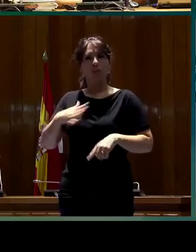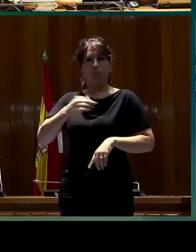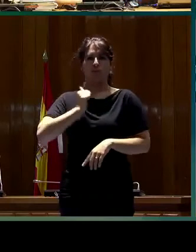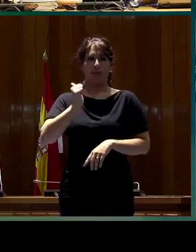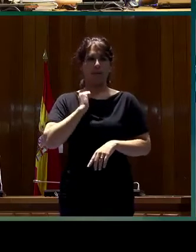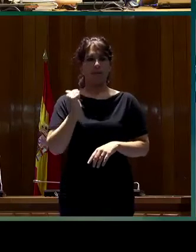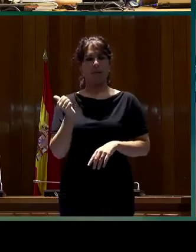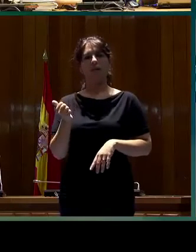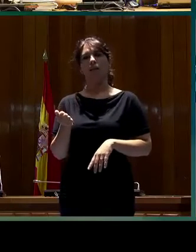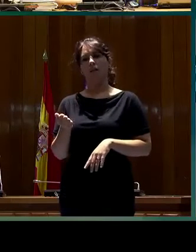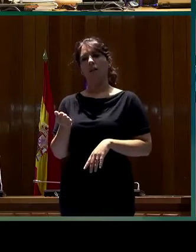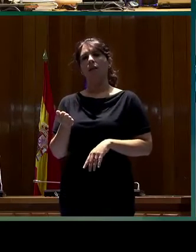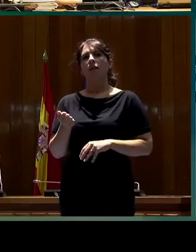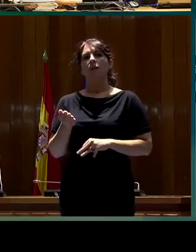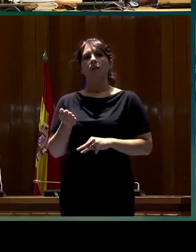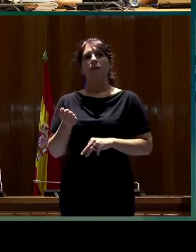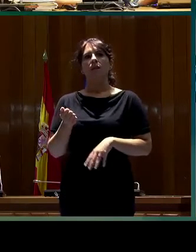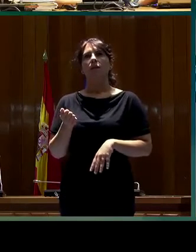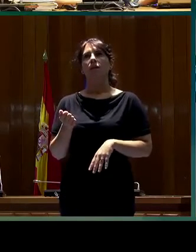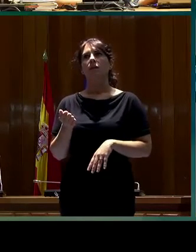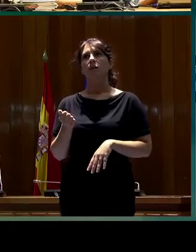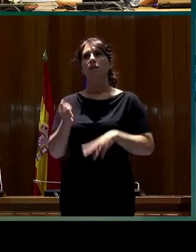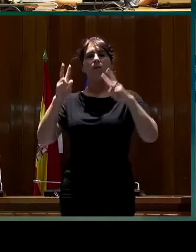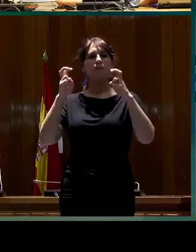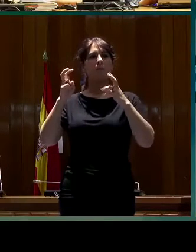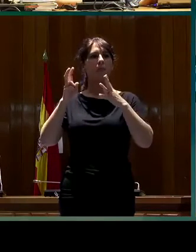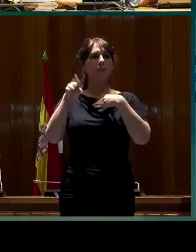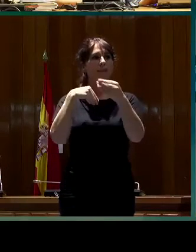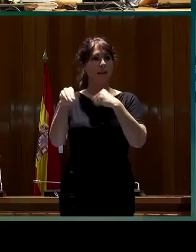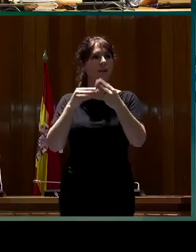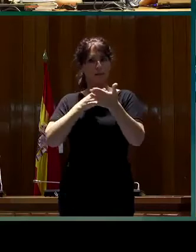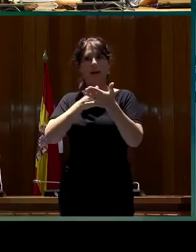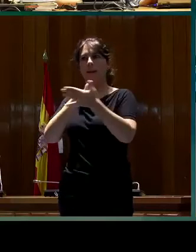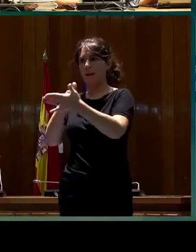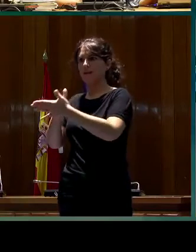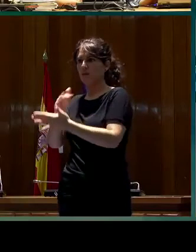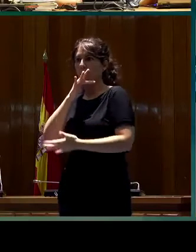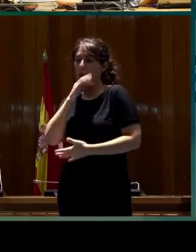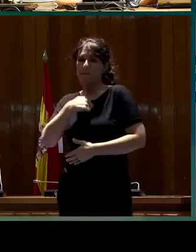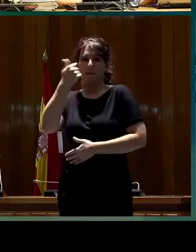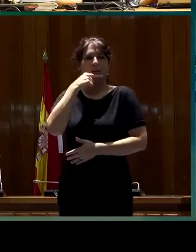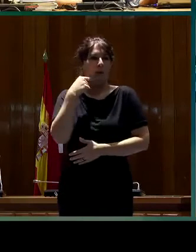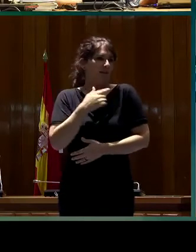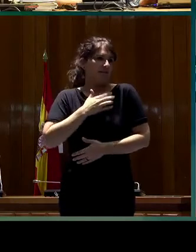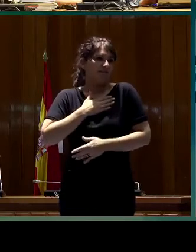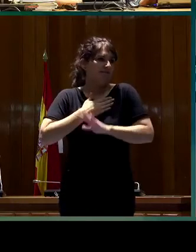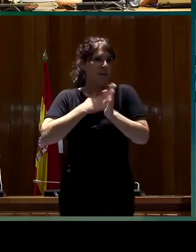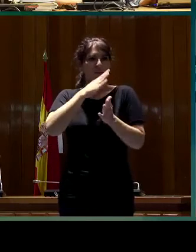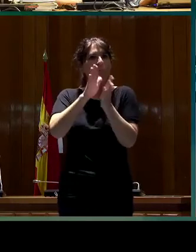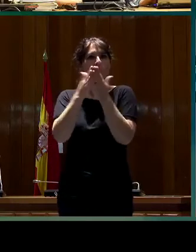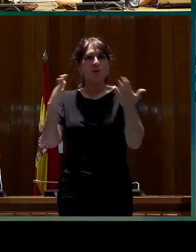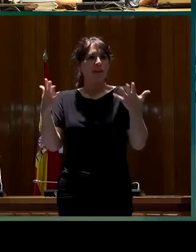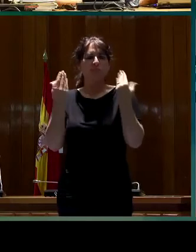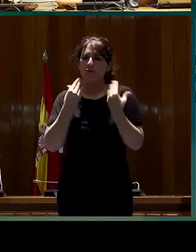provecho. Y entonces, en cuanto a la parte de barreras de materiales, sigue habiendo, y eso es lo que a mí me duele más, que en las bibliotecas sigue habiendo